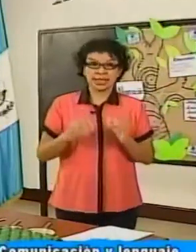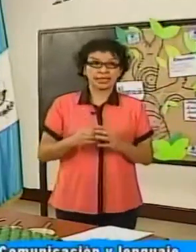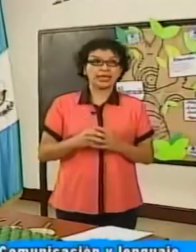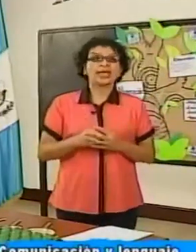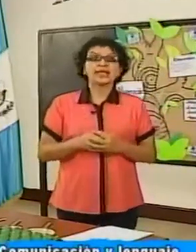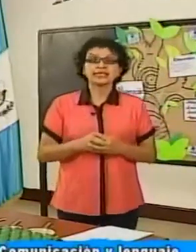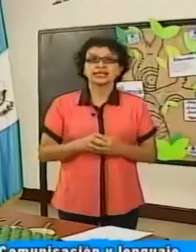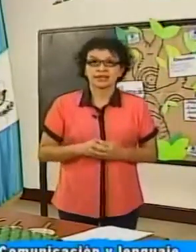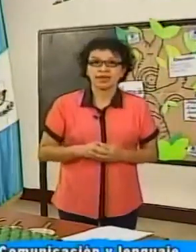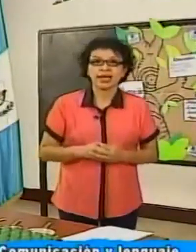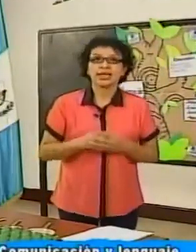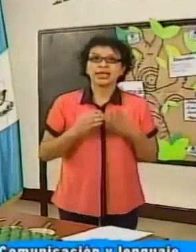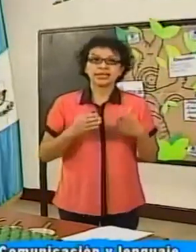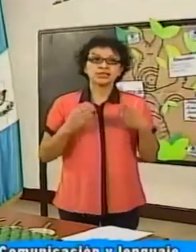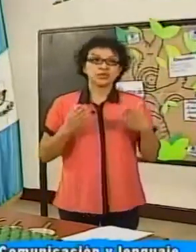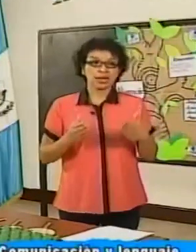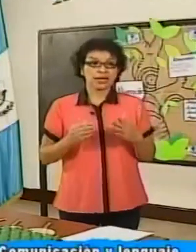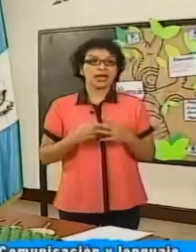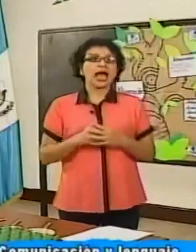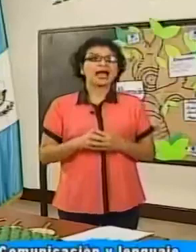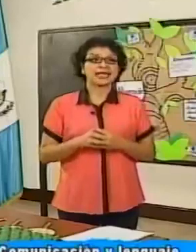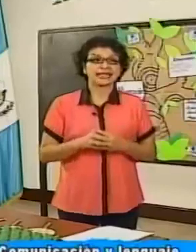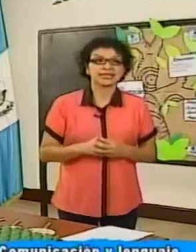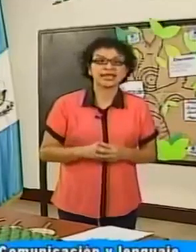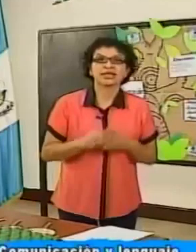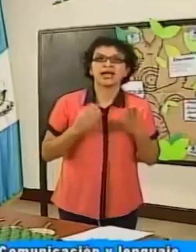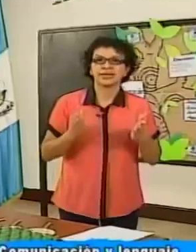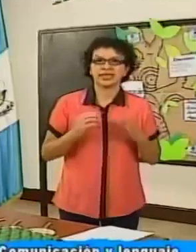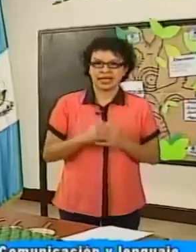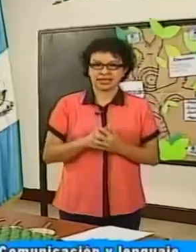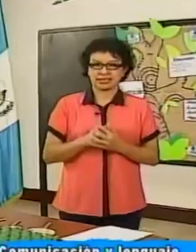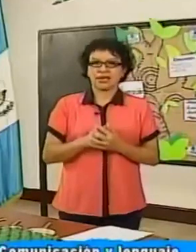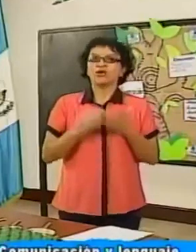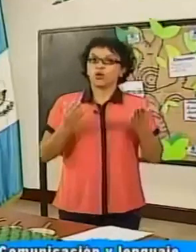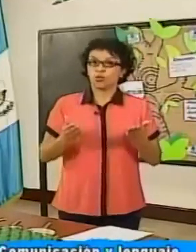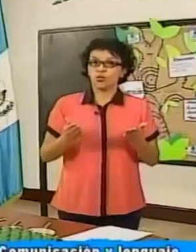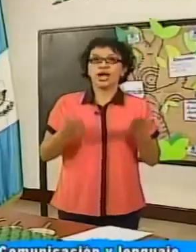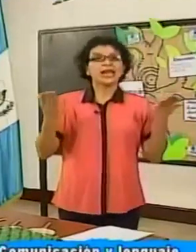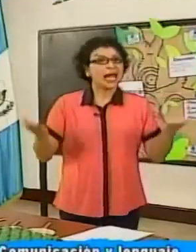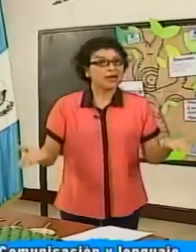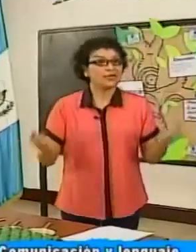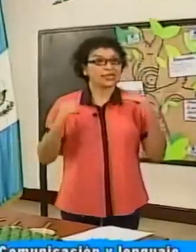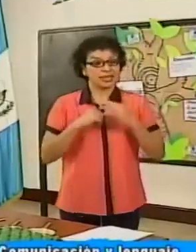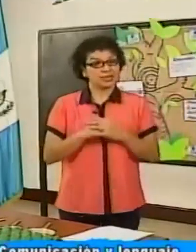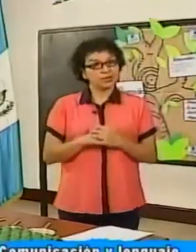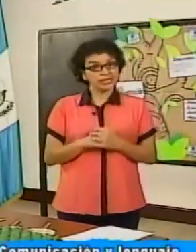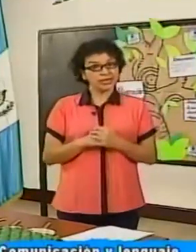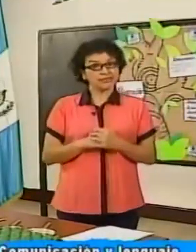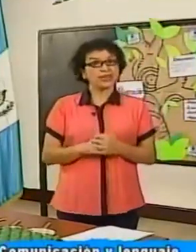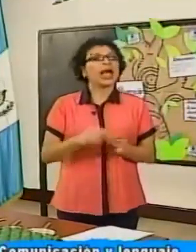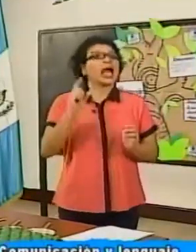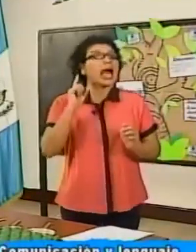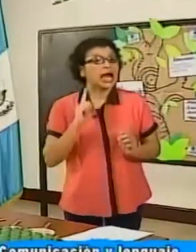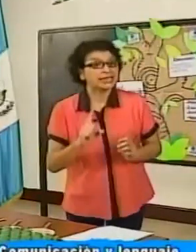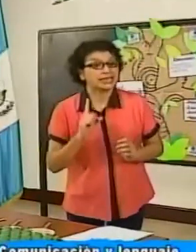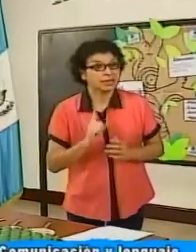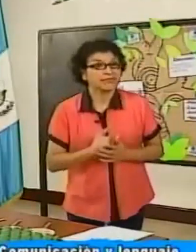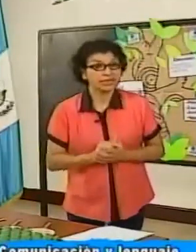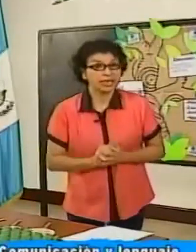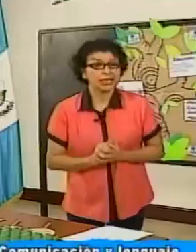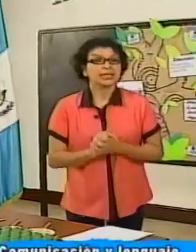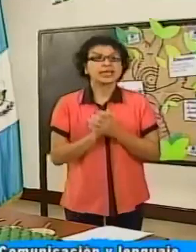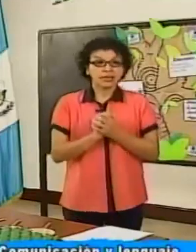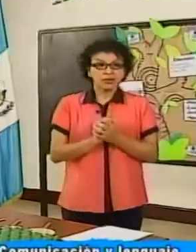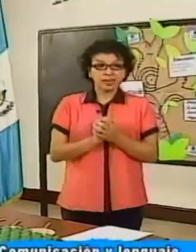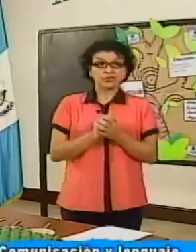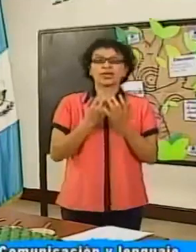discapacidad, este tema les ayudará a ejercitar habilidades como la habilidad lingüística. Antes de